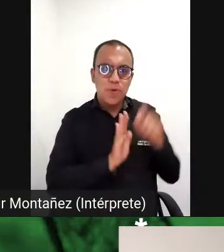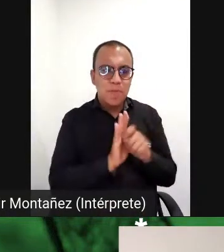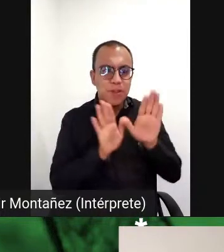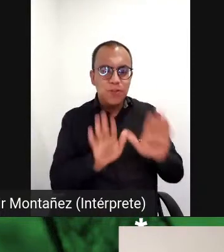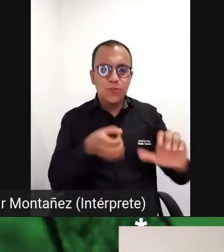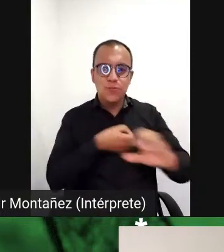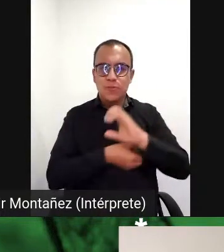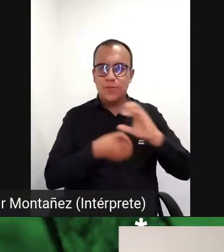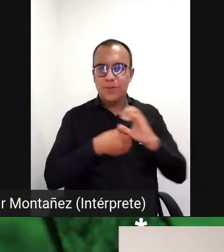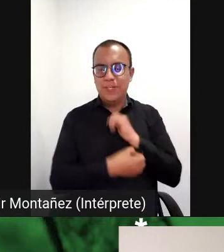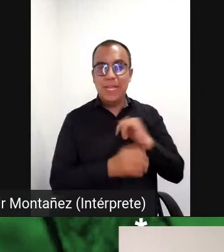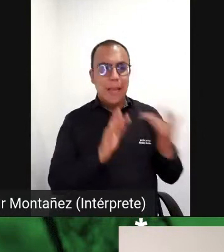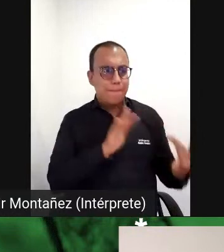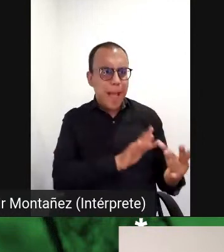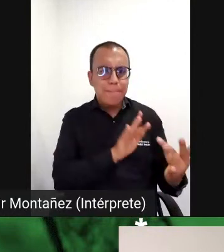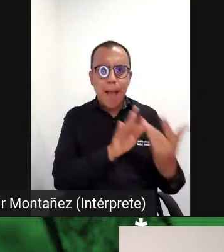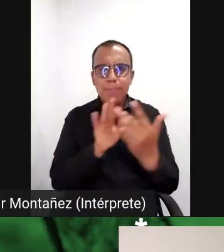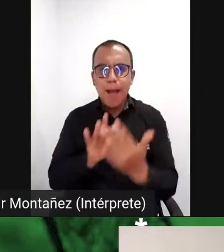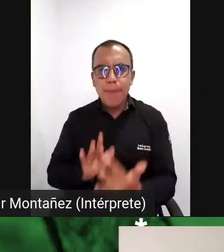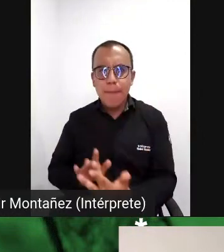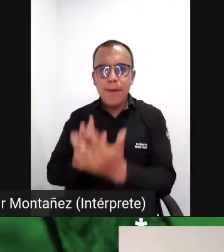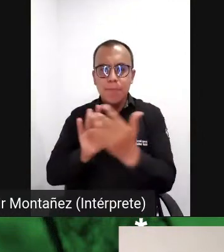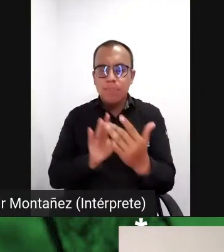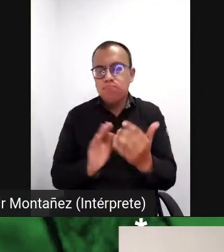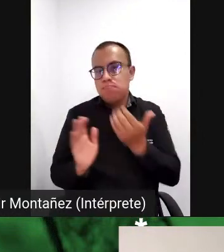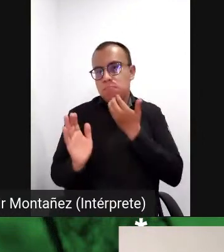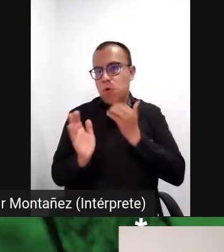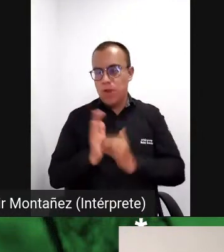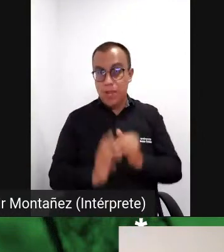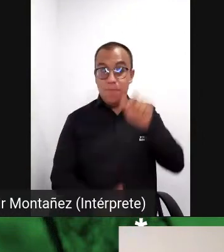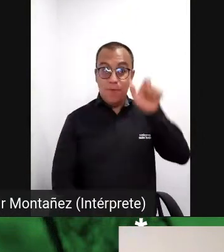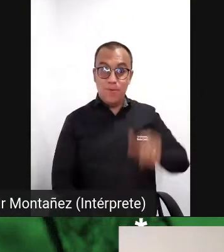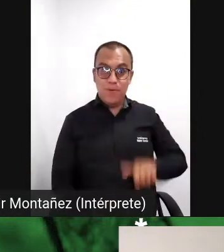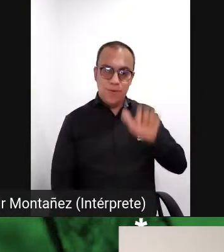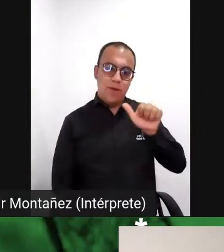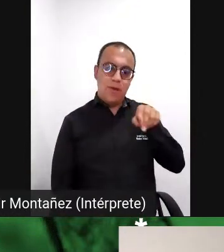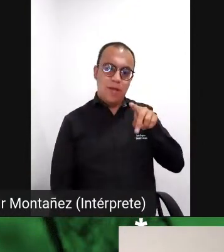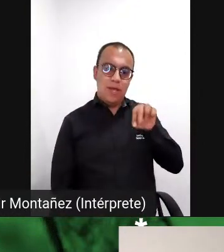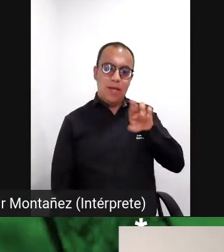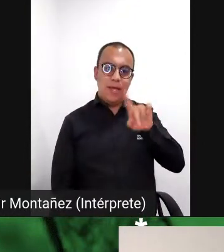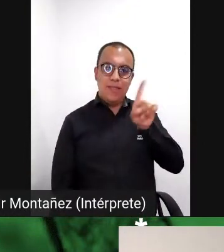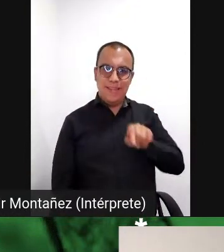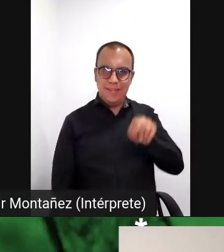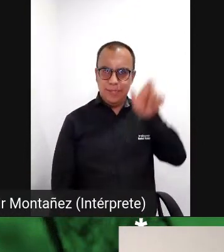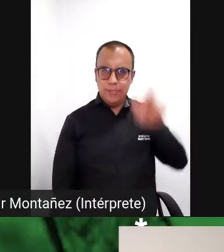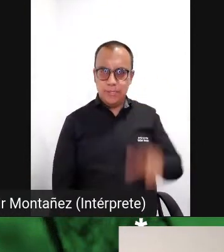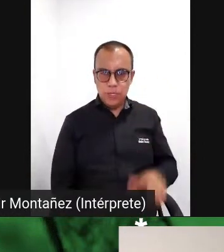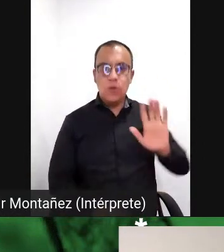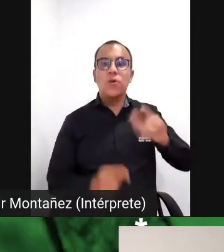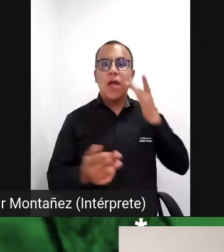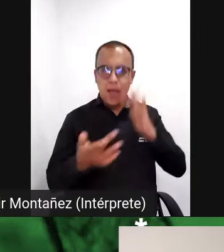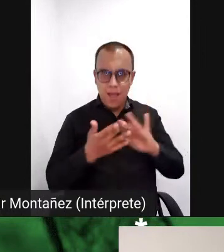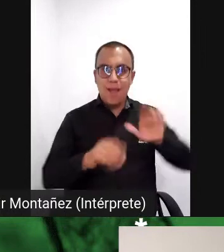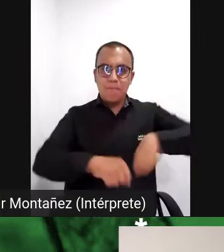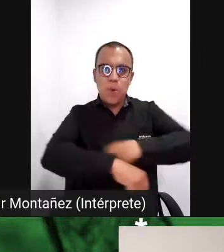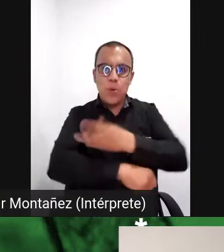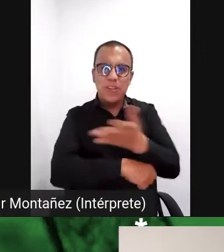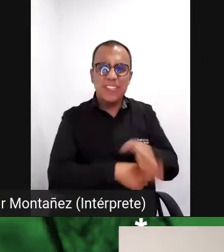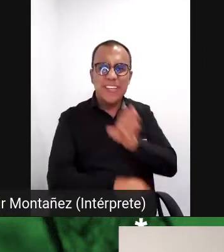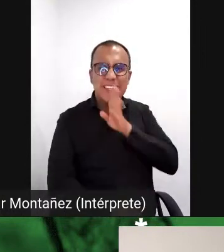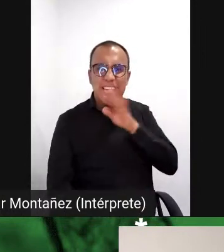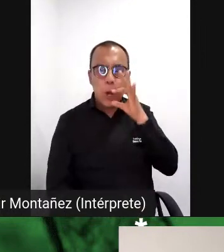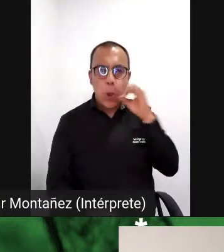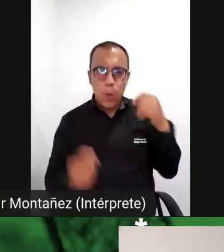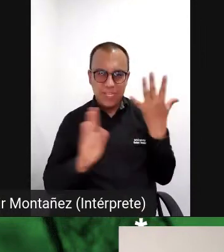tocado estas especies. Entonces, por ejemplo, Andrés cita los versos de José Asunción Silva, por ejemplo, sobre las chapolas,